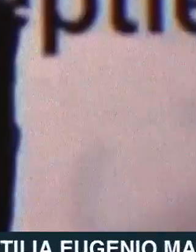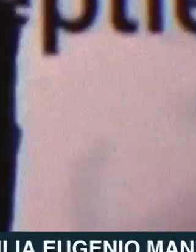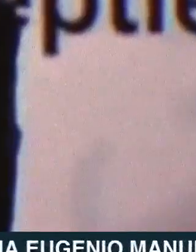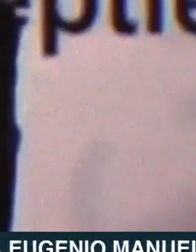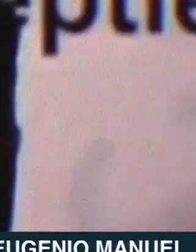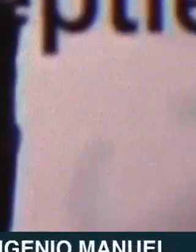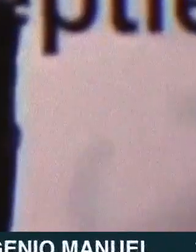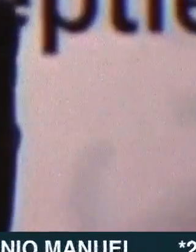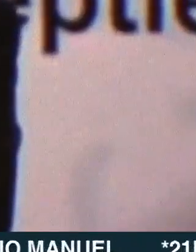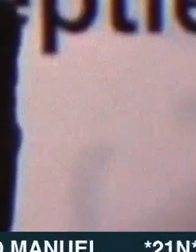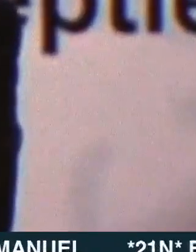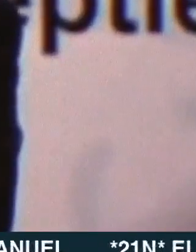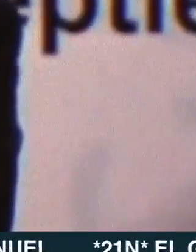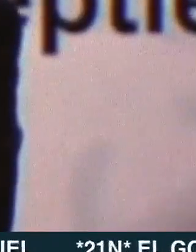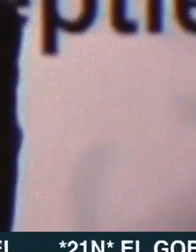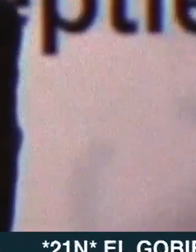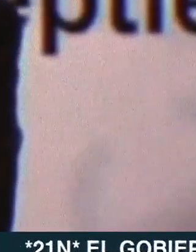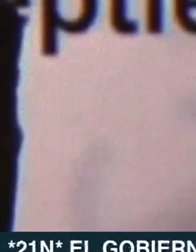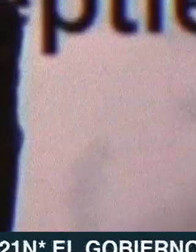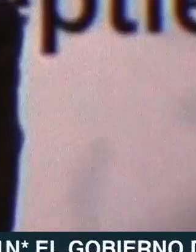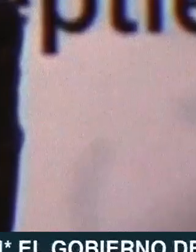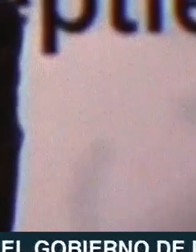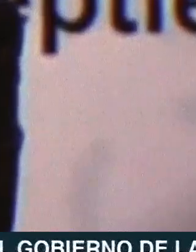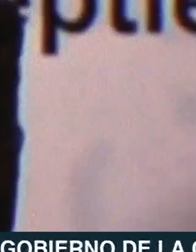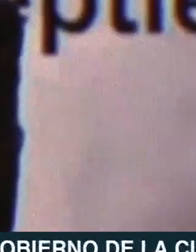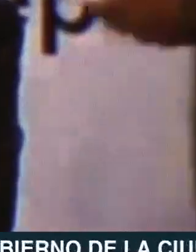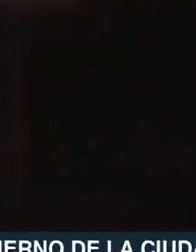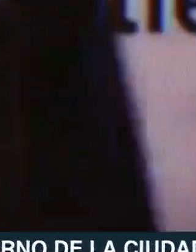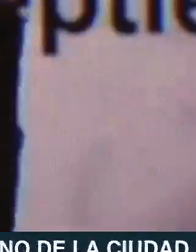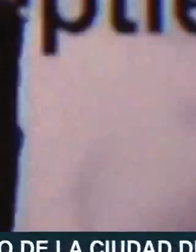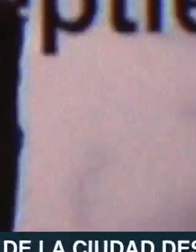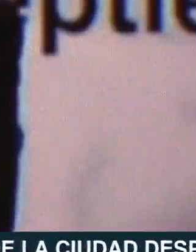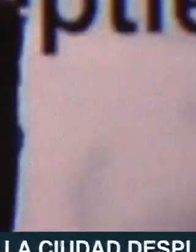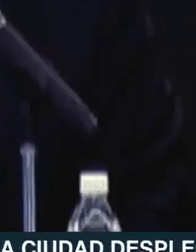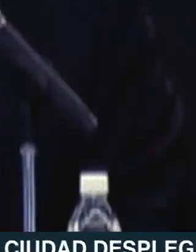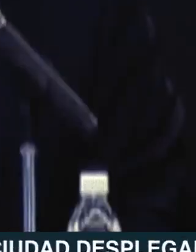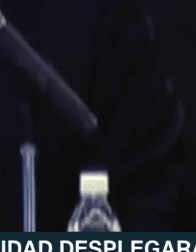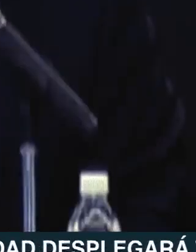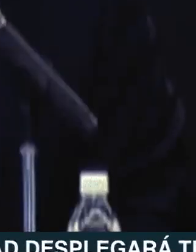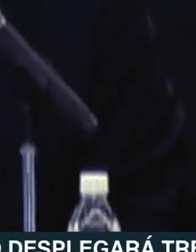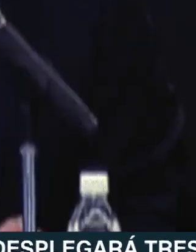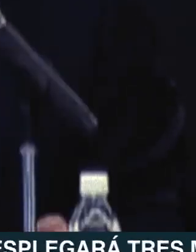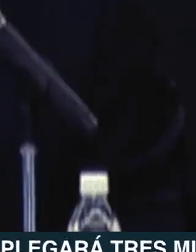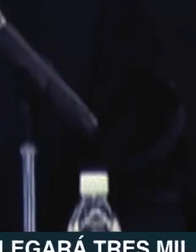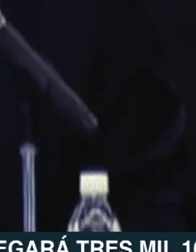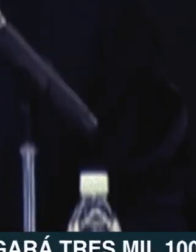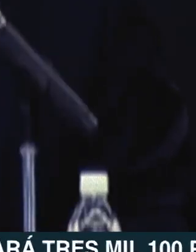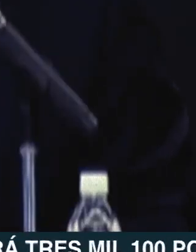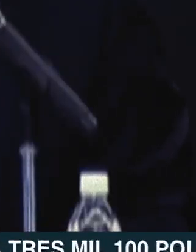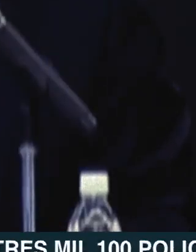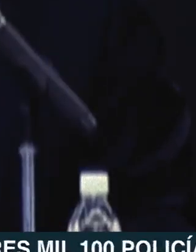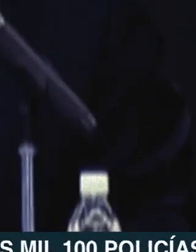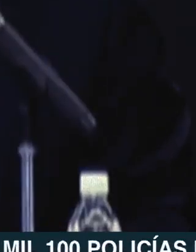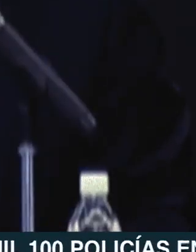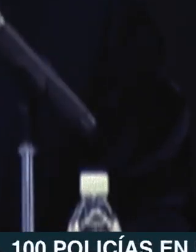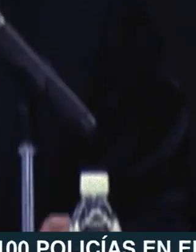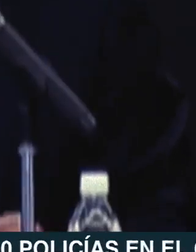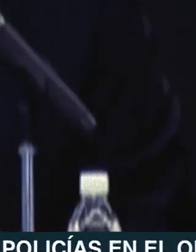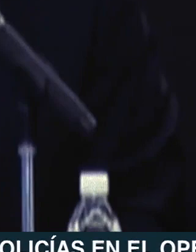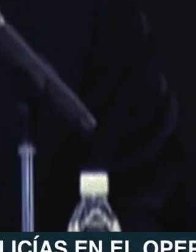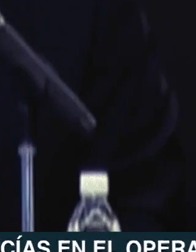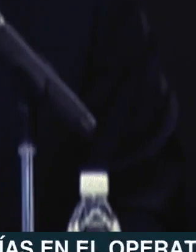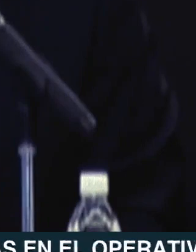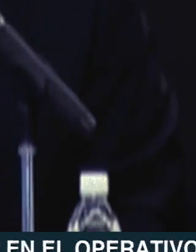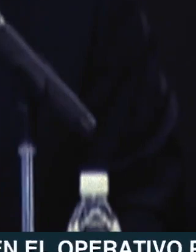José Perdomo. Él es especialista de la Facultad de Derecho de la Universidad La Salle. Maestro Perdomo, muchísimas gracias